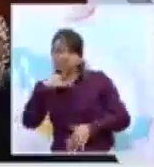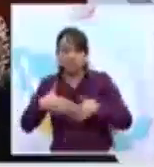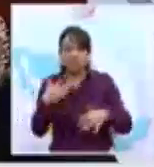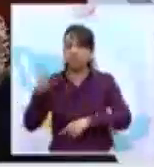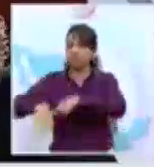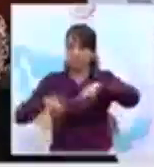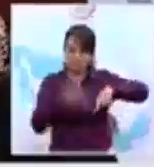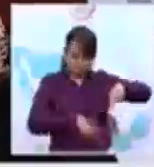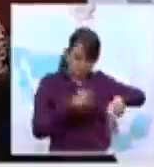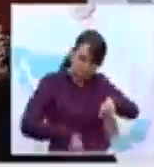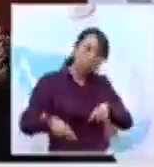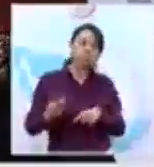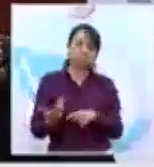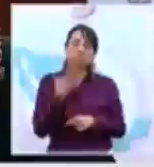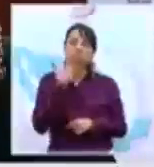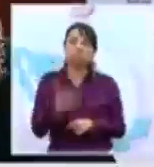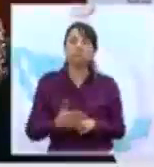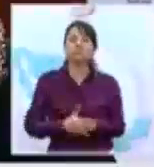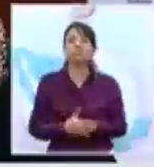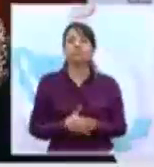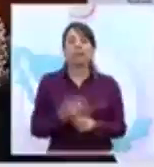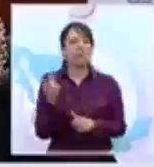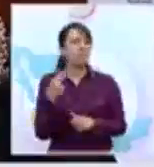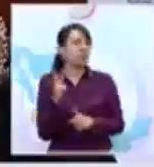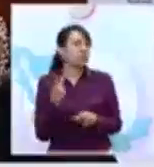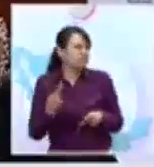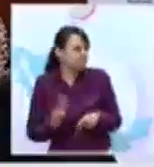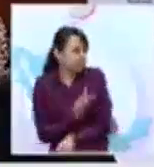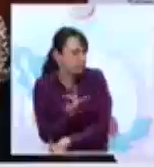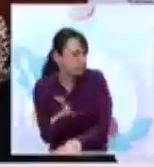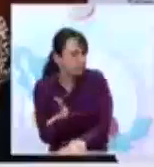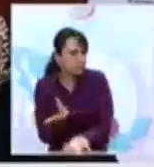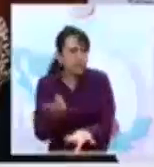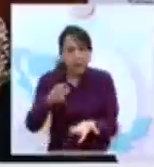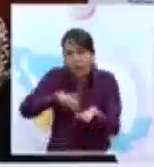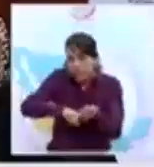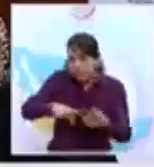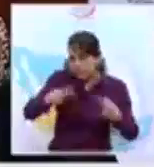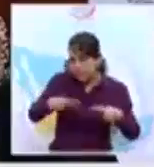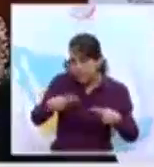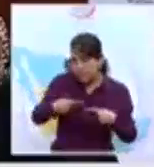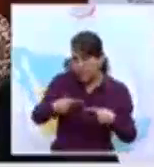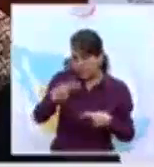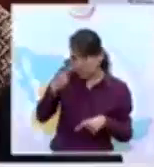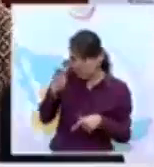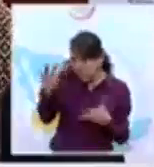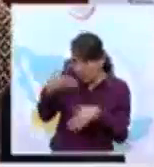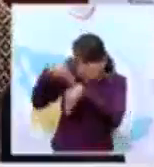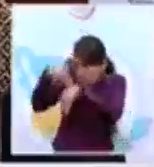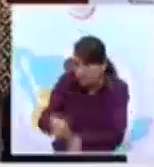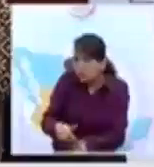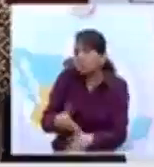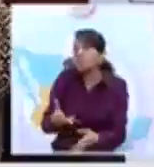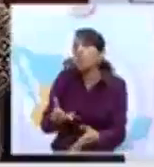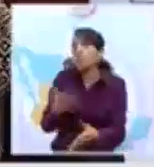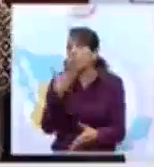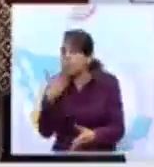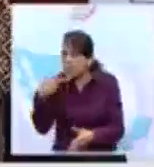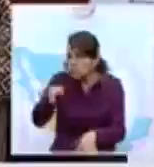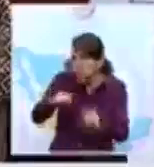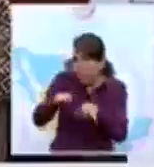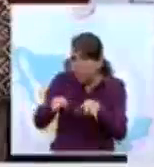¿cómo entran? ¿Se están usando los instrumentos adecuados para que actúen como deberían actuar? ¿O nada más se está